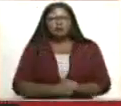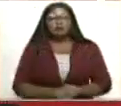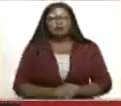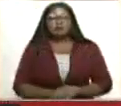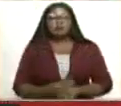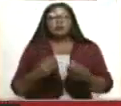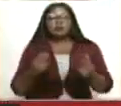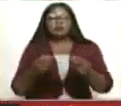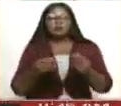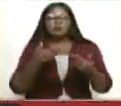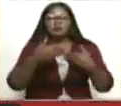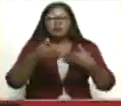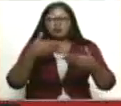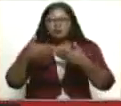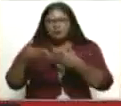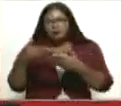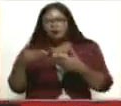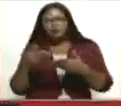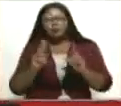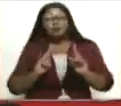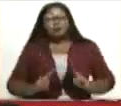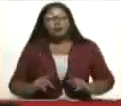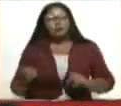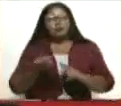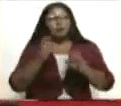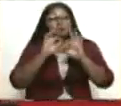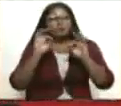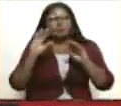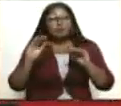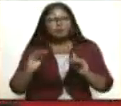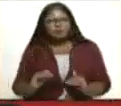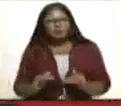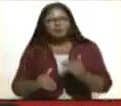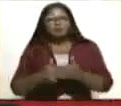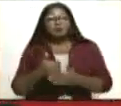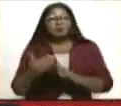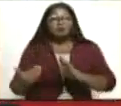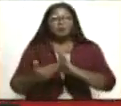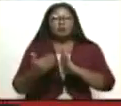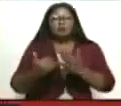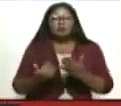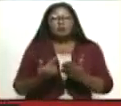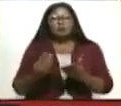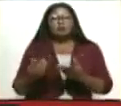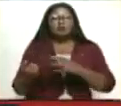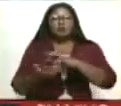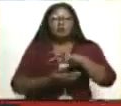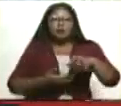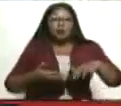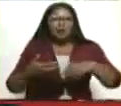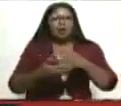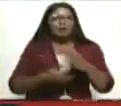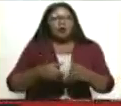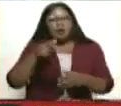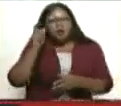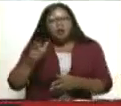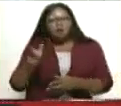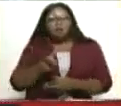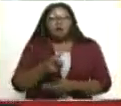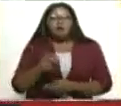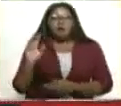acciones y dinámicas humanitarias buscando disminuir el impacto del conflicto en la población